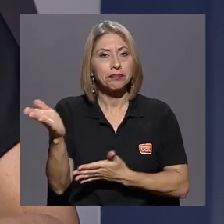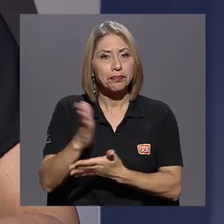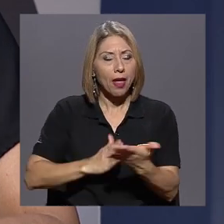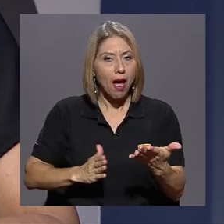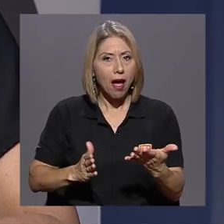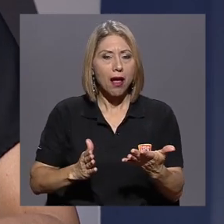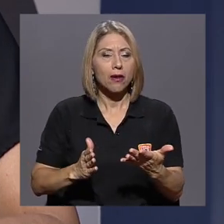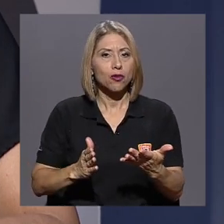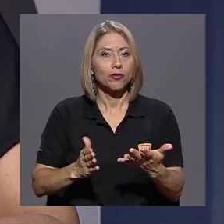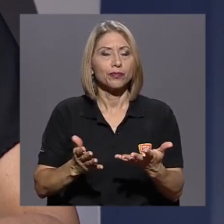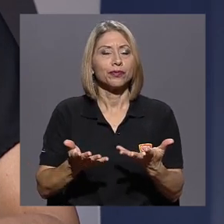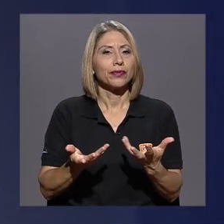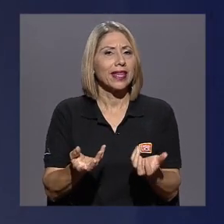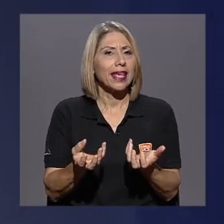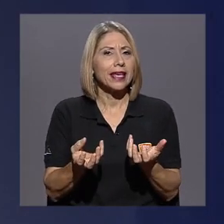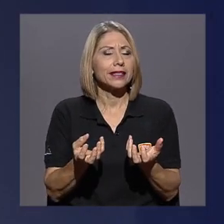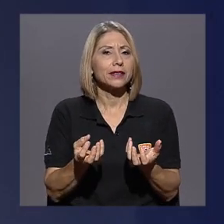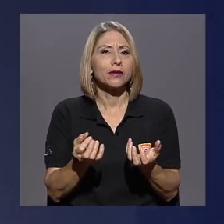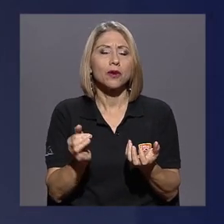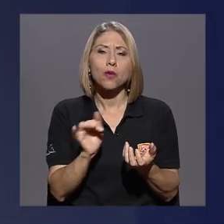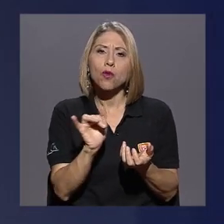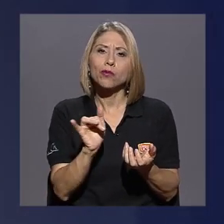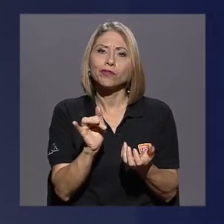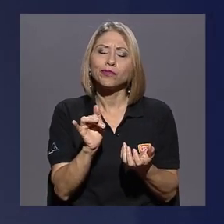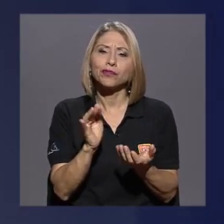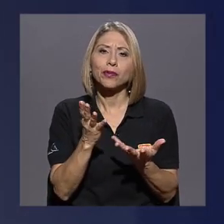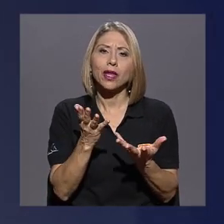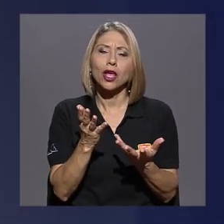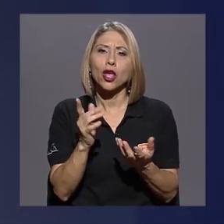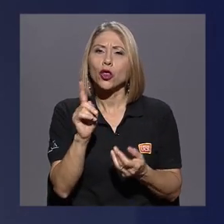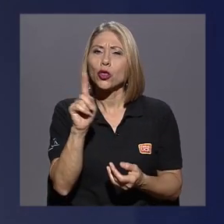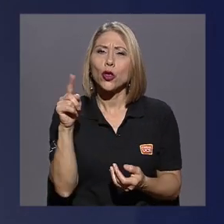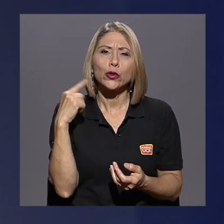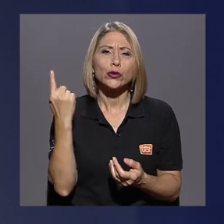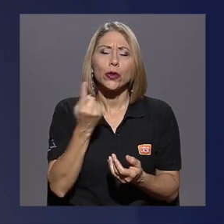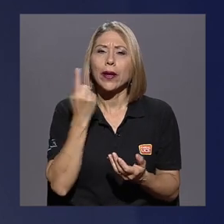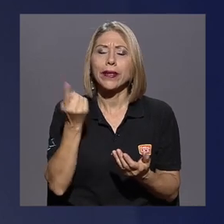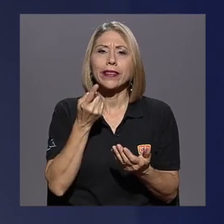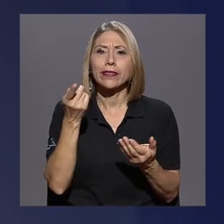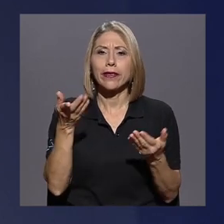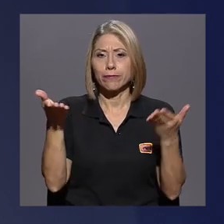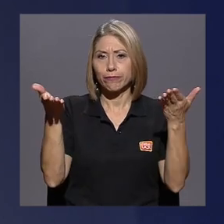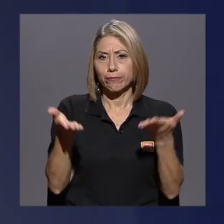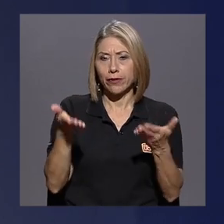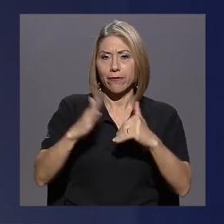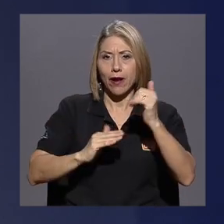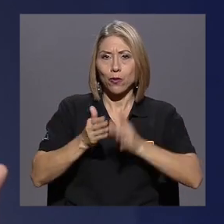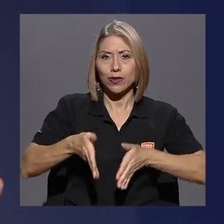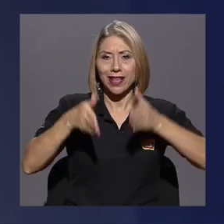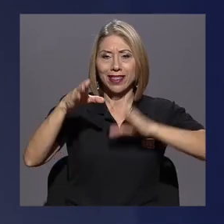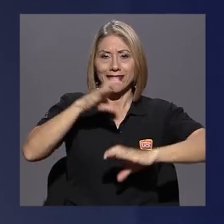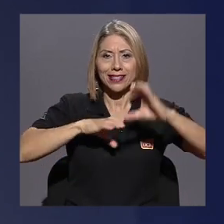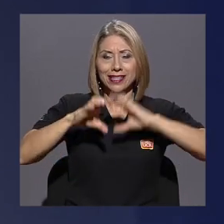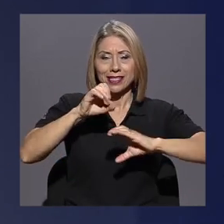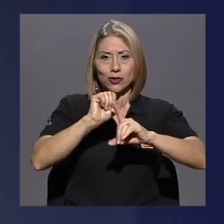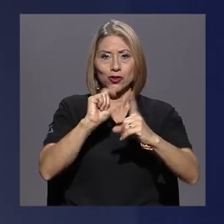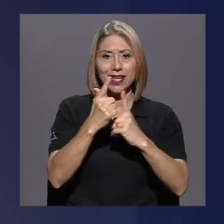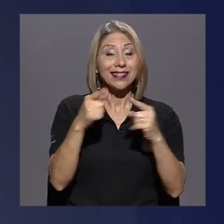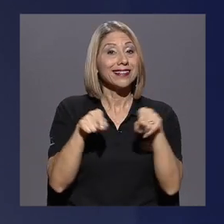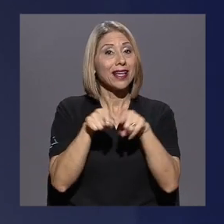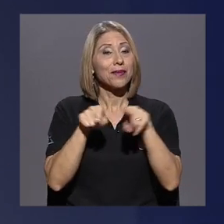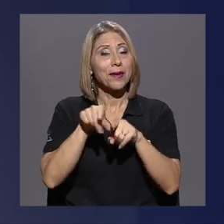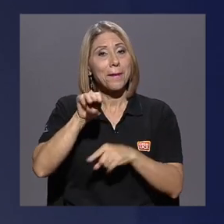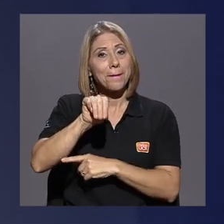que de algún modo es poner no solamente la Facultad de Ciencias Sociales, sino la maestría